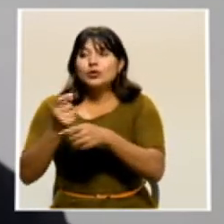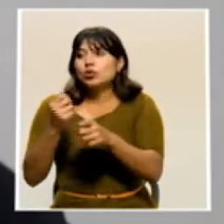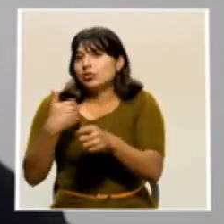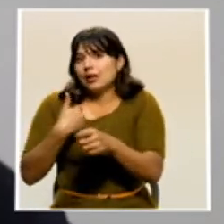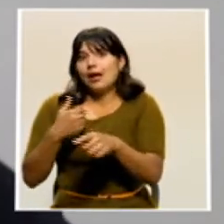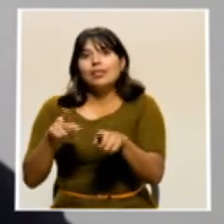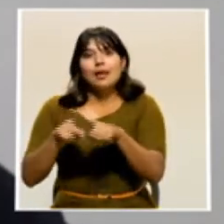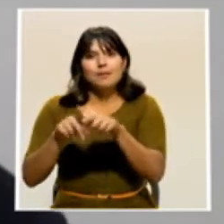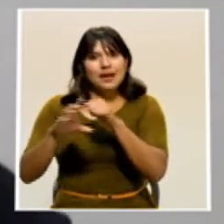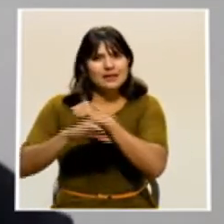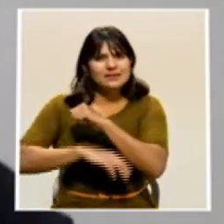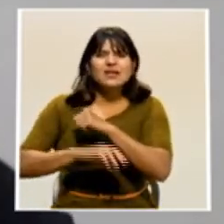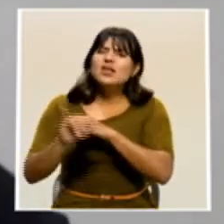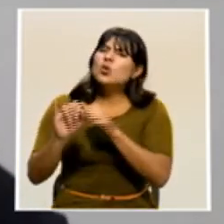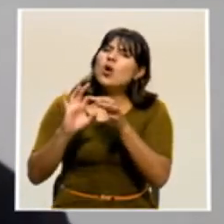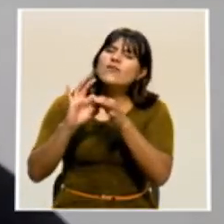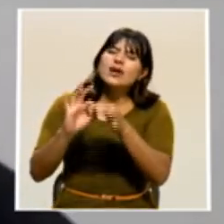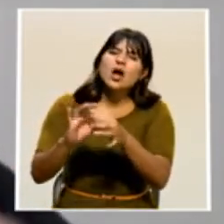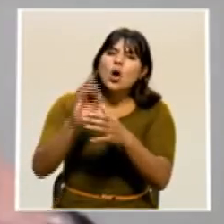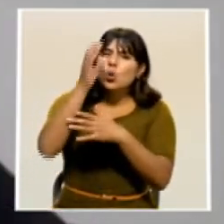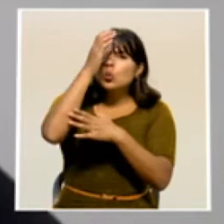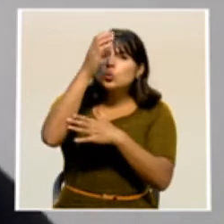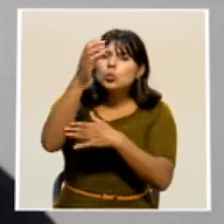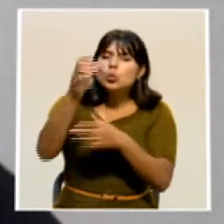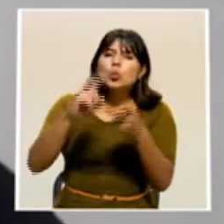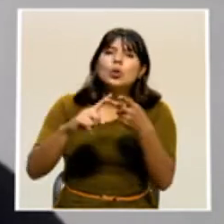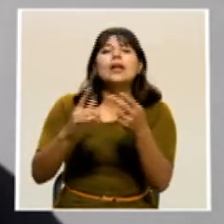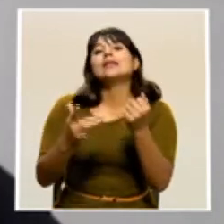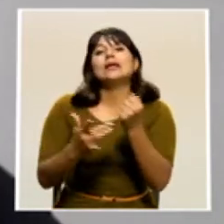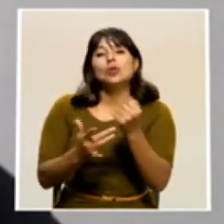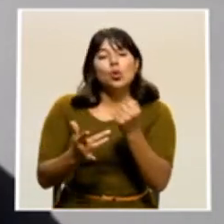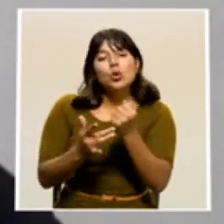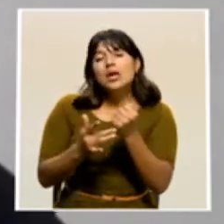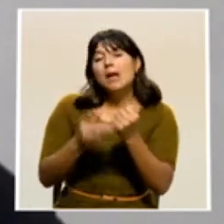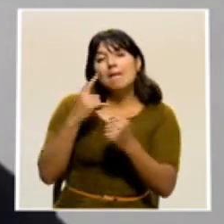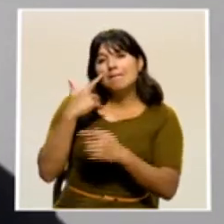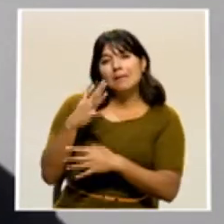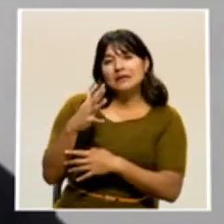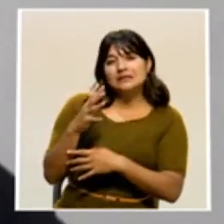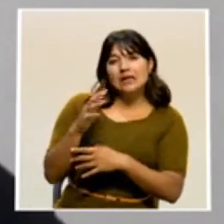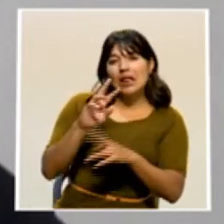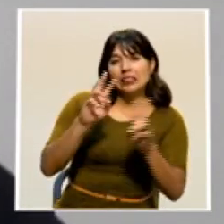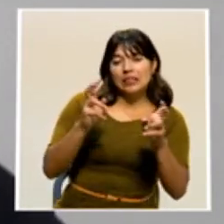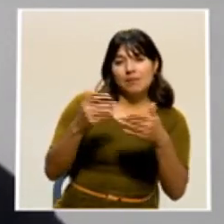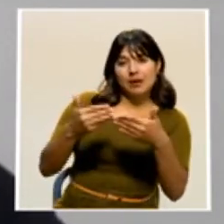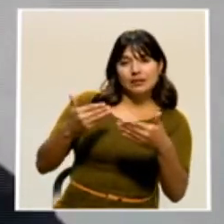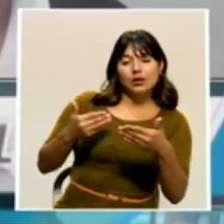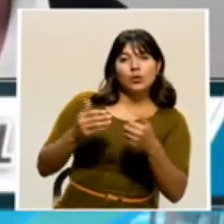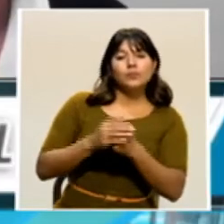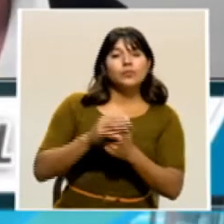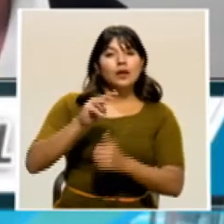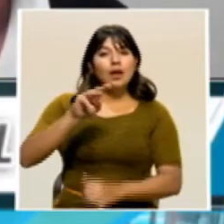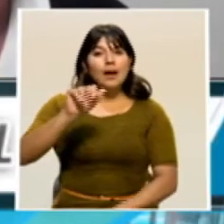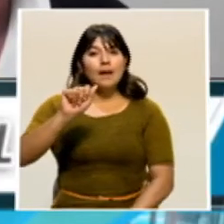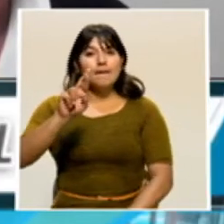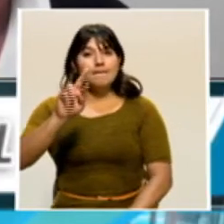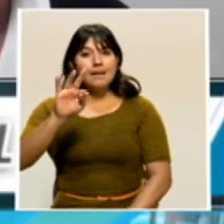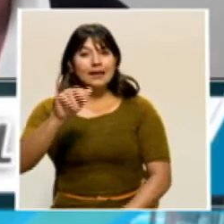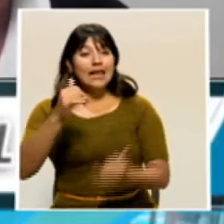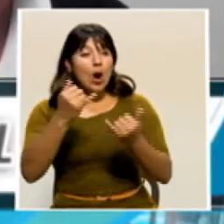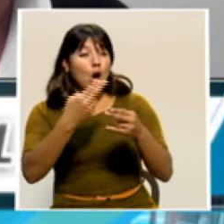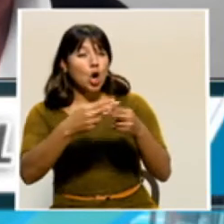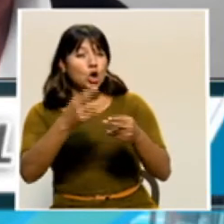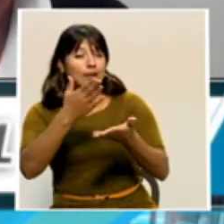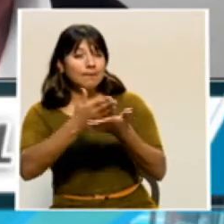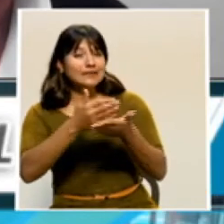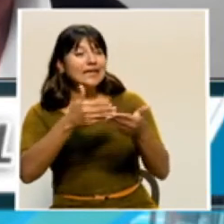también de cultura, es de tecnología, vamos por el mismo lado. Doña Marta, vamos a hacer una breve pausa y